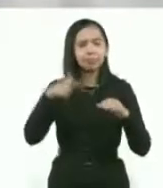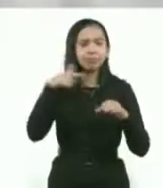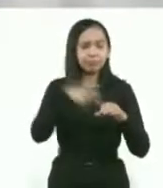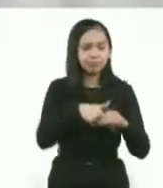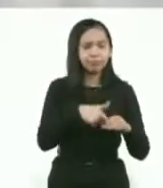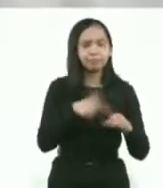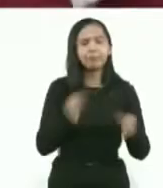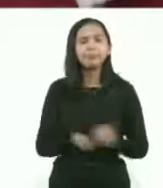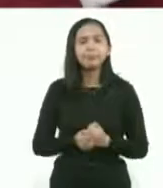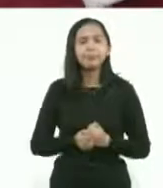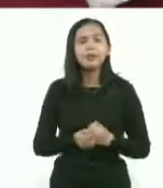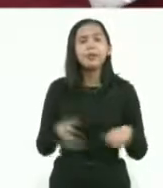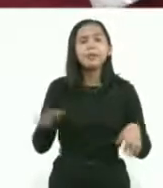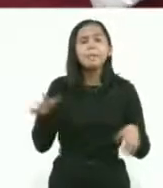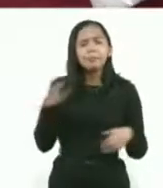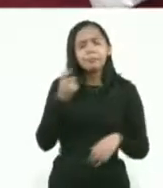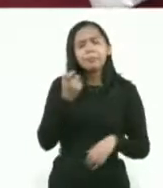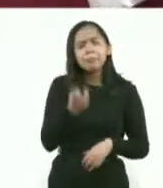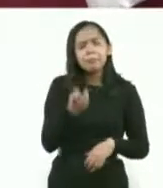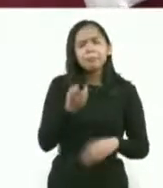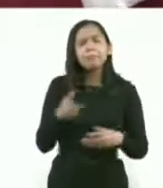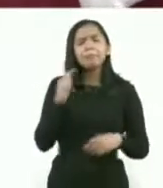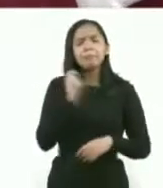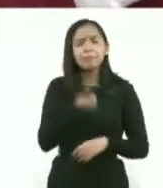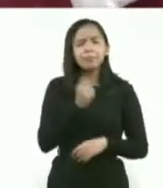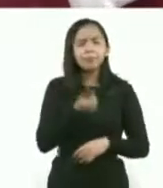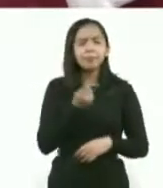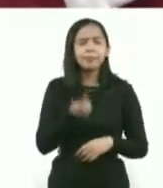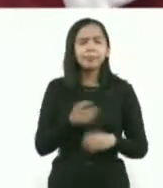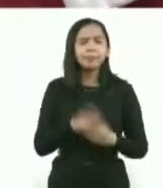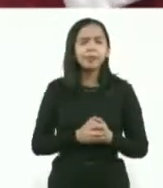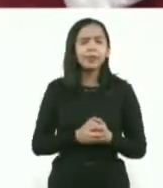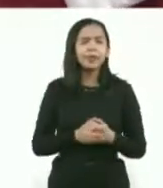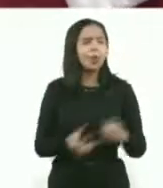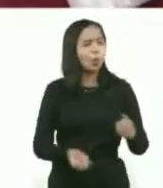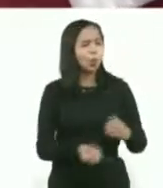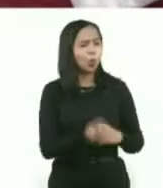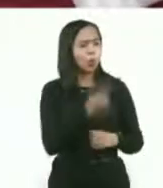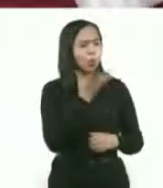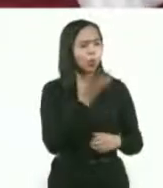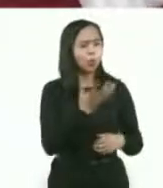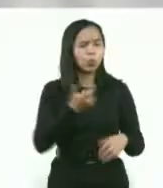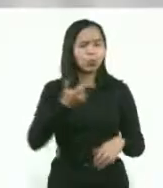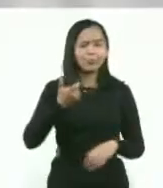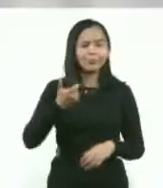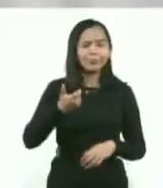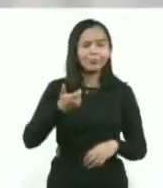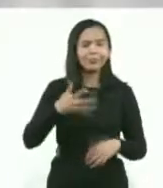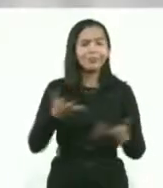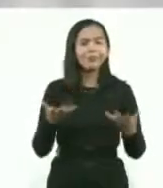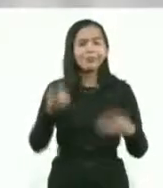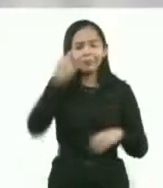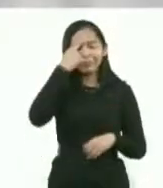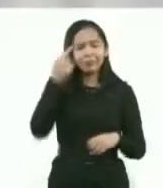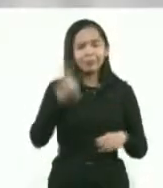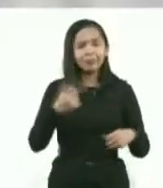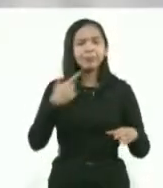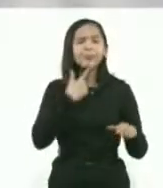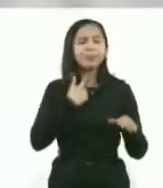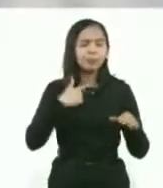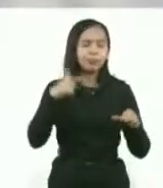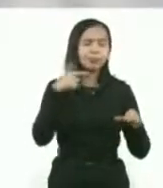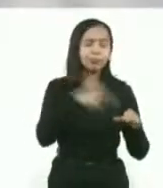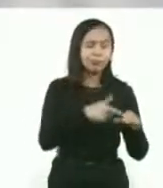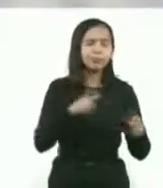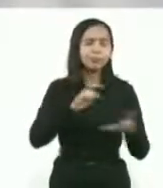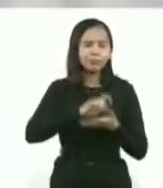gasolina, es que se determina cuánto incentivo fiscal tendrán estos combustibles.